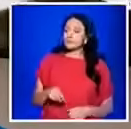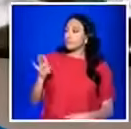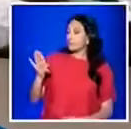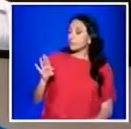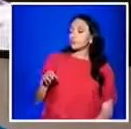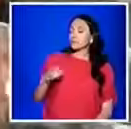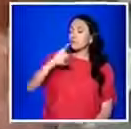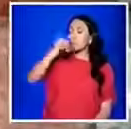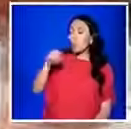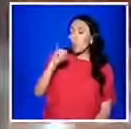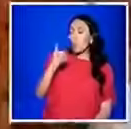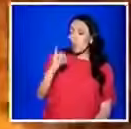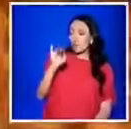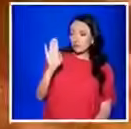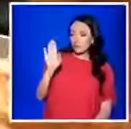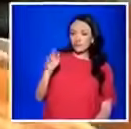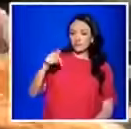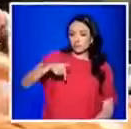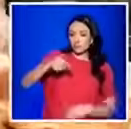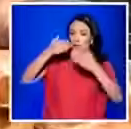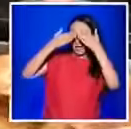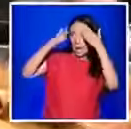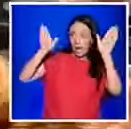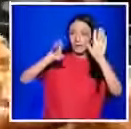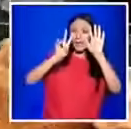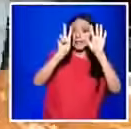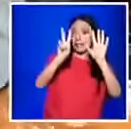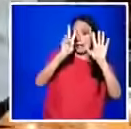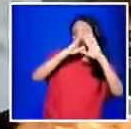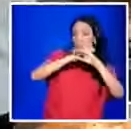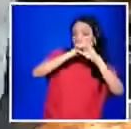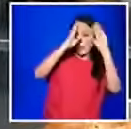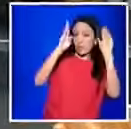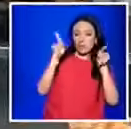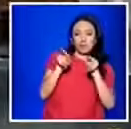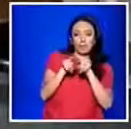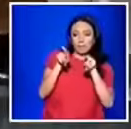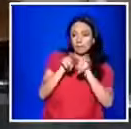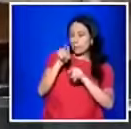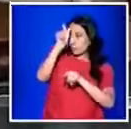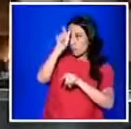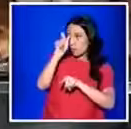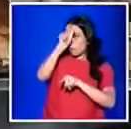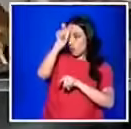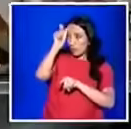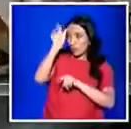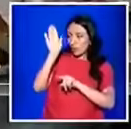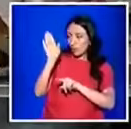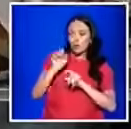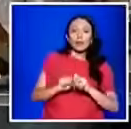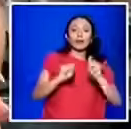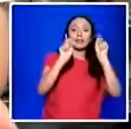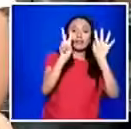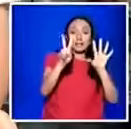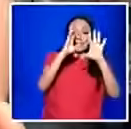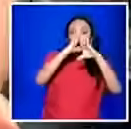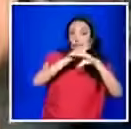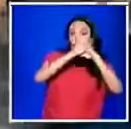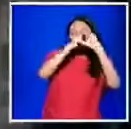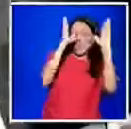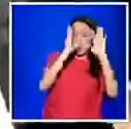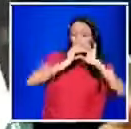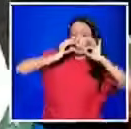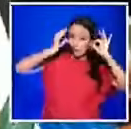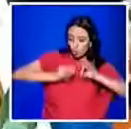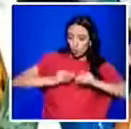Bueno, Juan Carlos, nosotros siempre atendemos desde las 7 de la mañana. Este domingo igual no va a ser la atención, no va a ser la excepción, con más puntualidad